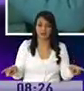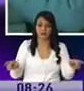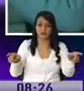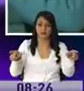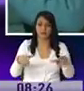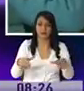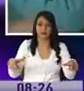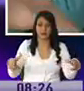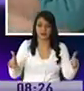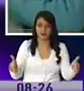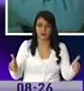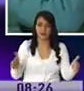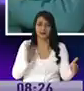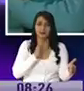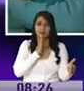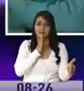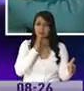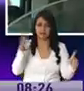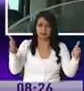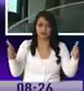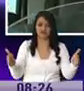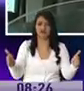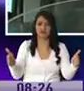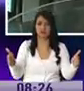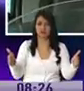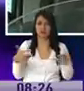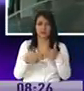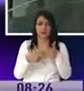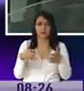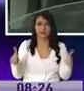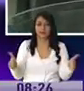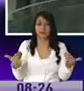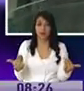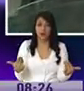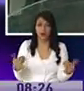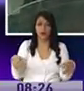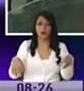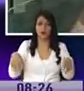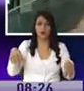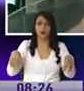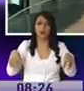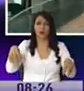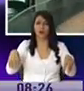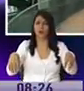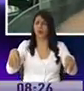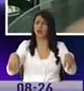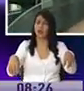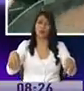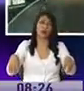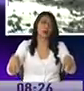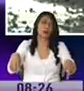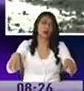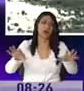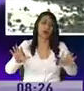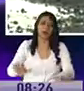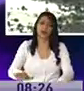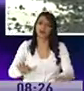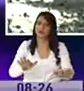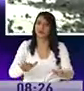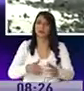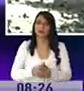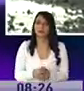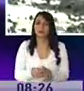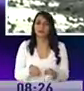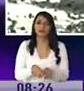más ancha y siempre dejaron esos laterales con problemas hoy están llenos de huecos llenos de huecos Es realmente increíble lo mismo que